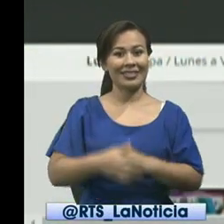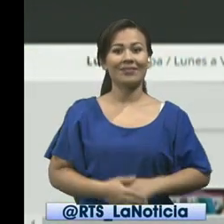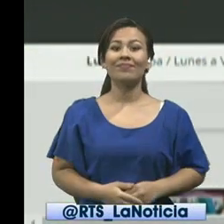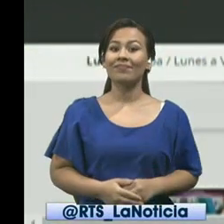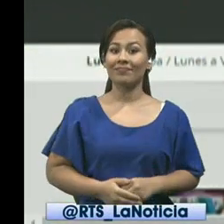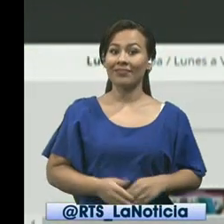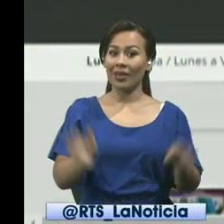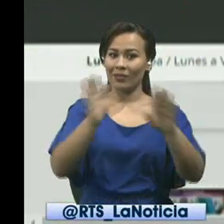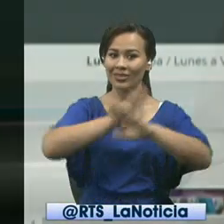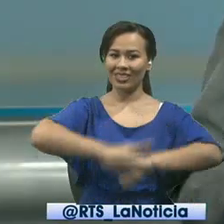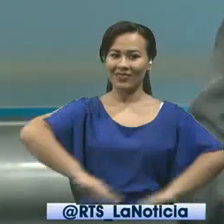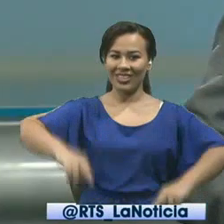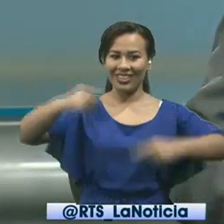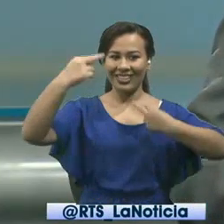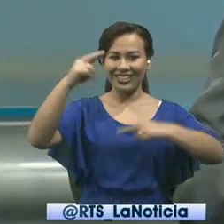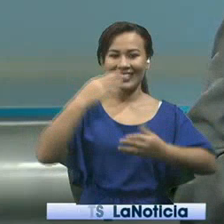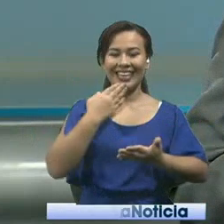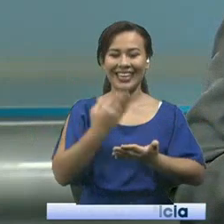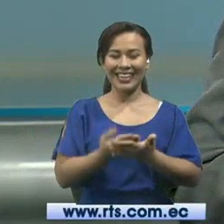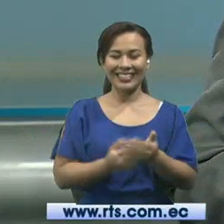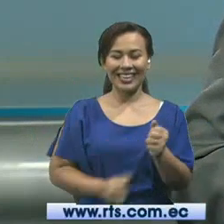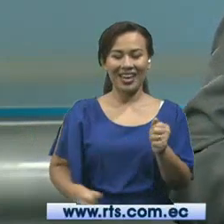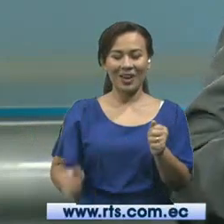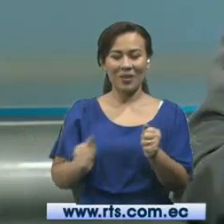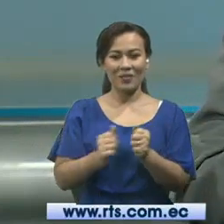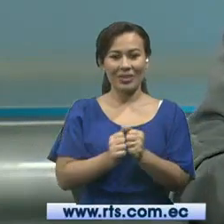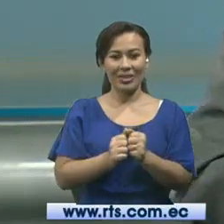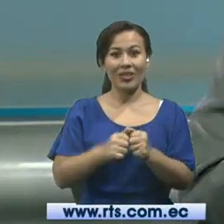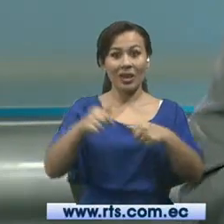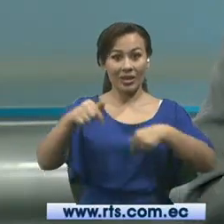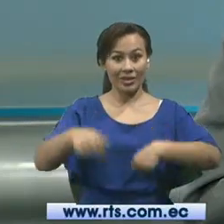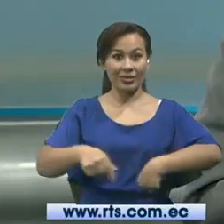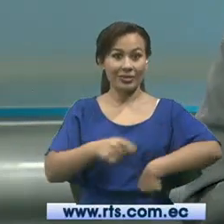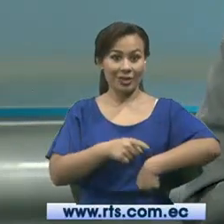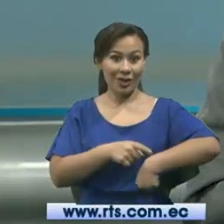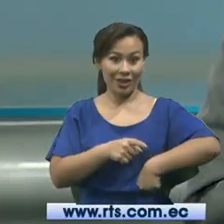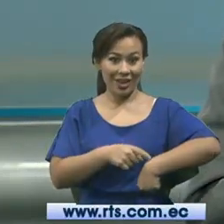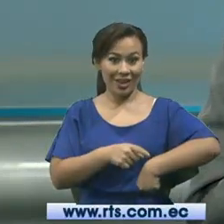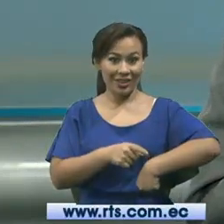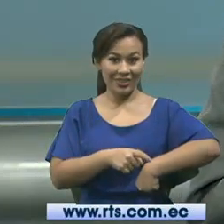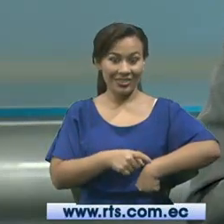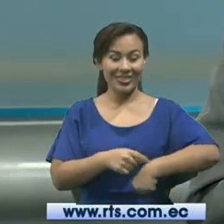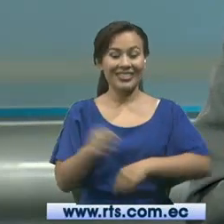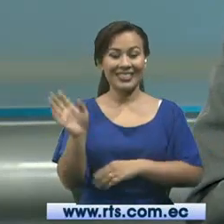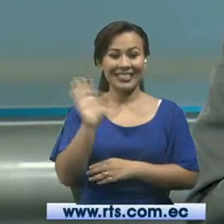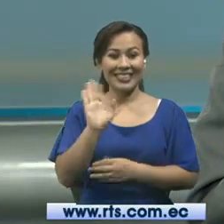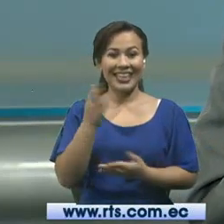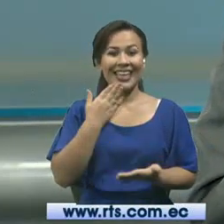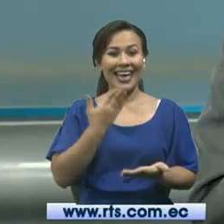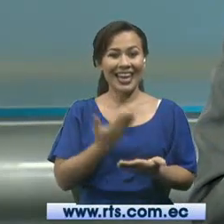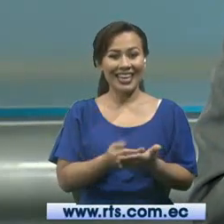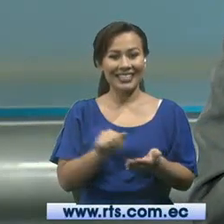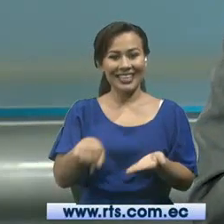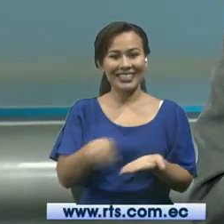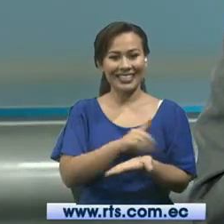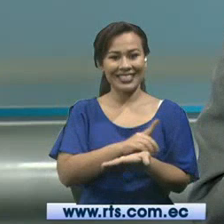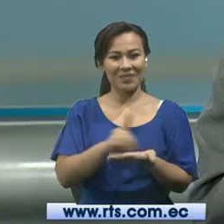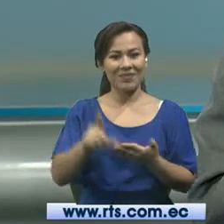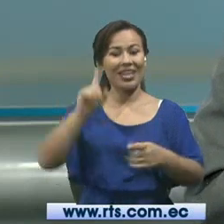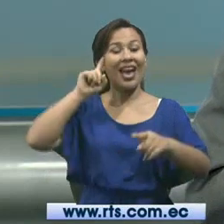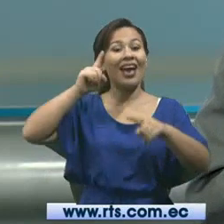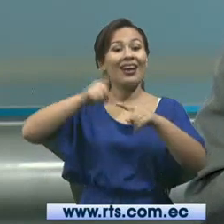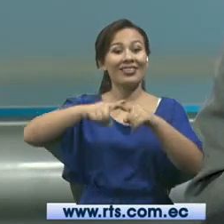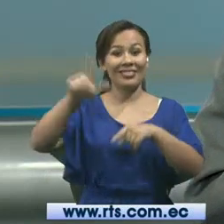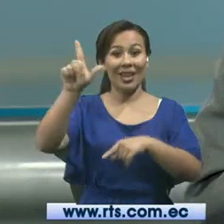Bueno, hemos concluido, amigos televidentes, gracias por habernos acompañado. En este horario, les agradezco mucho por haberme acompañado esta semana, hasta el día